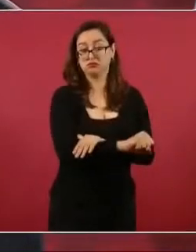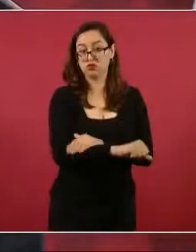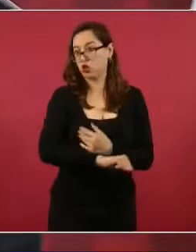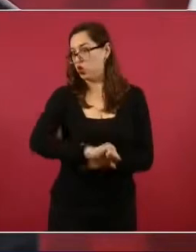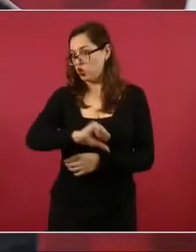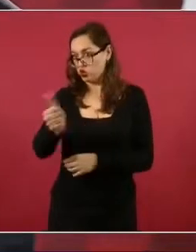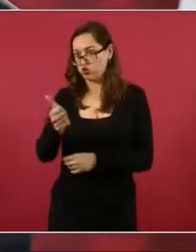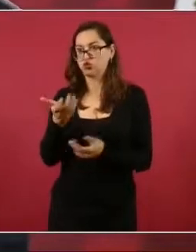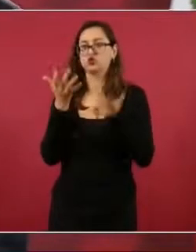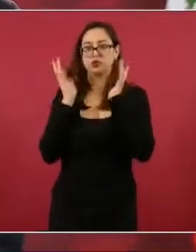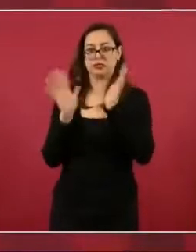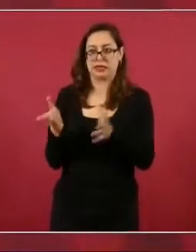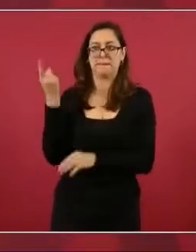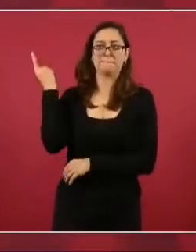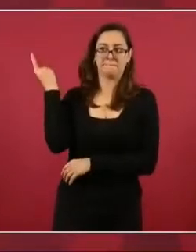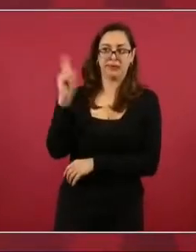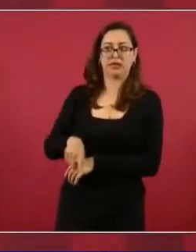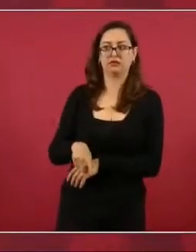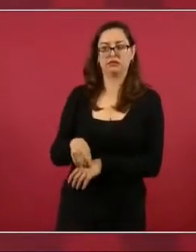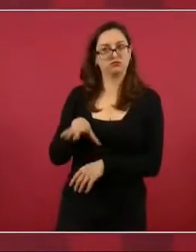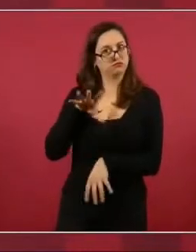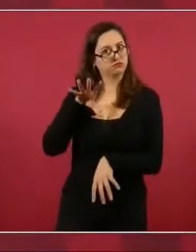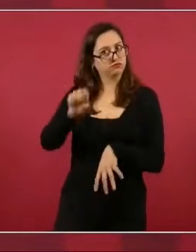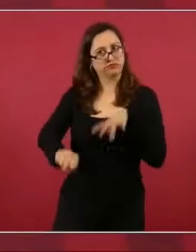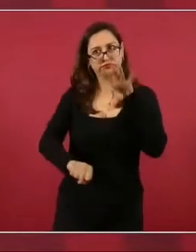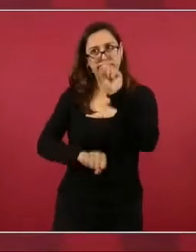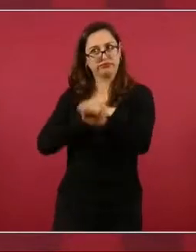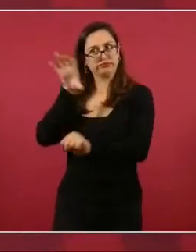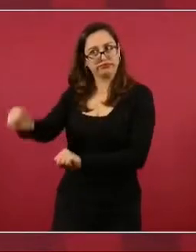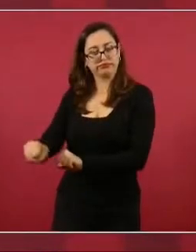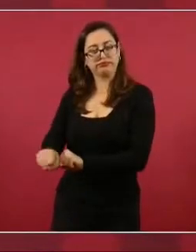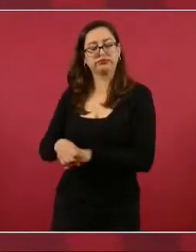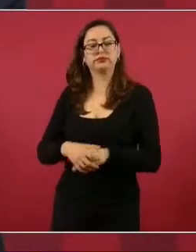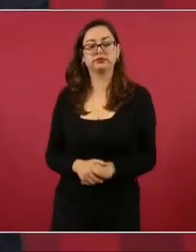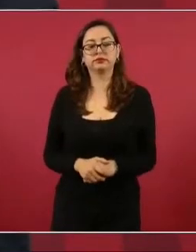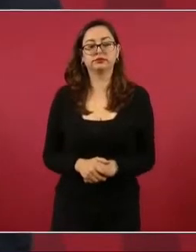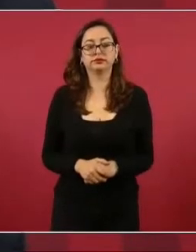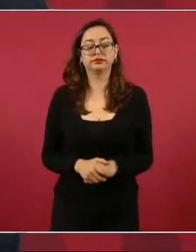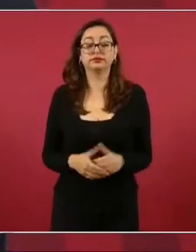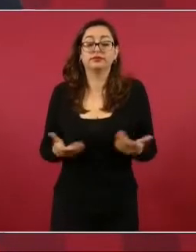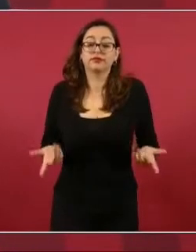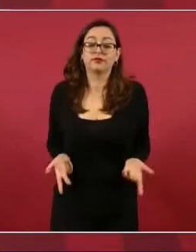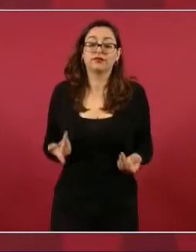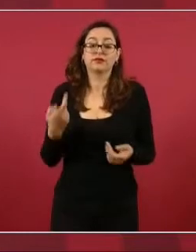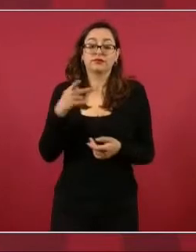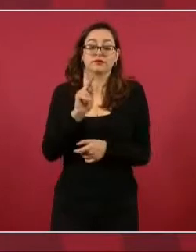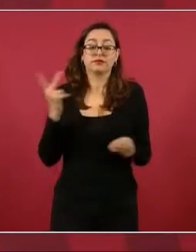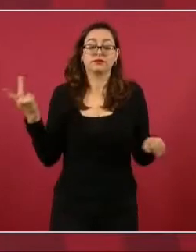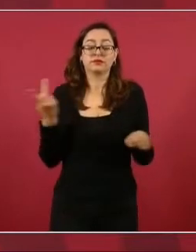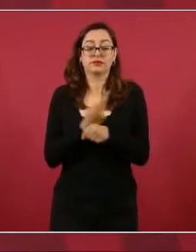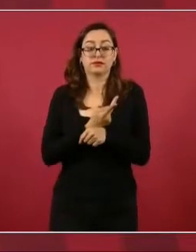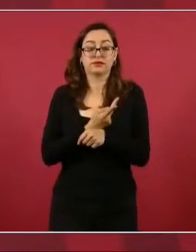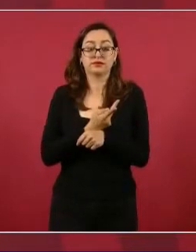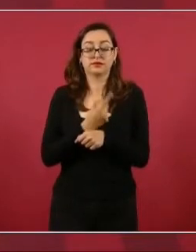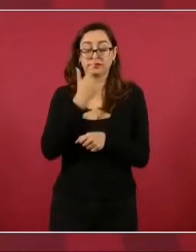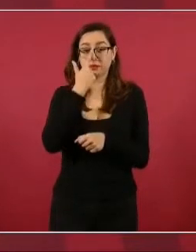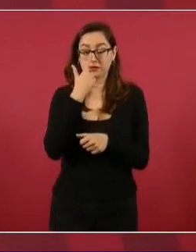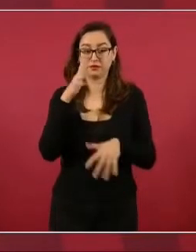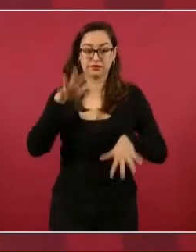hablábamos de las instituciones que todavía no terminan de limpiarse.